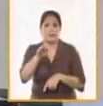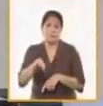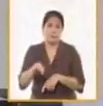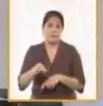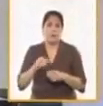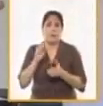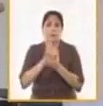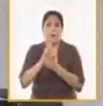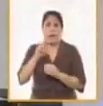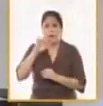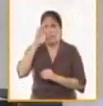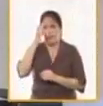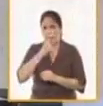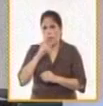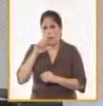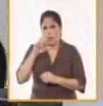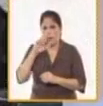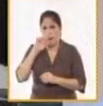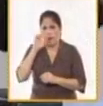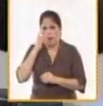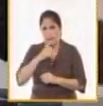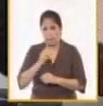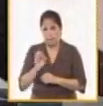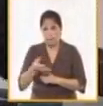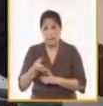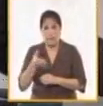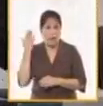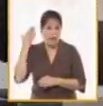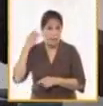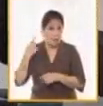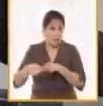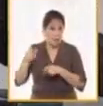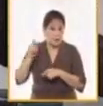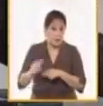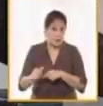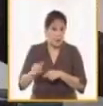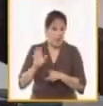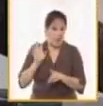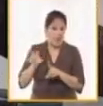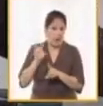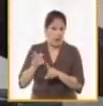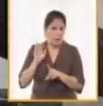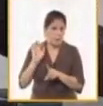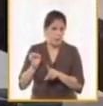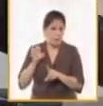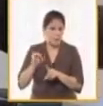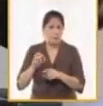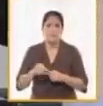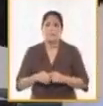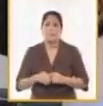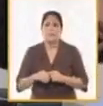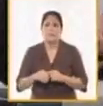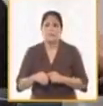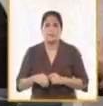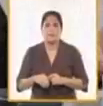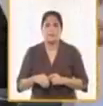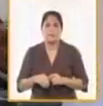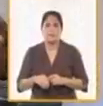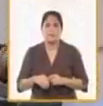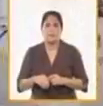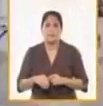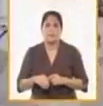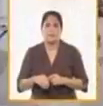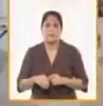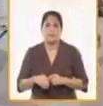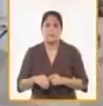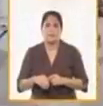María Corina. Anteriormente estaba el autoelegido en una plaza. Pero fíjate,